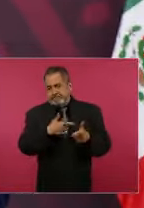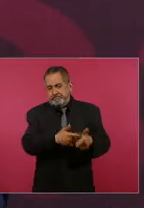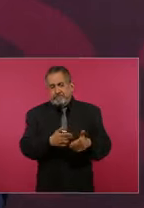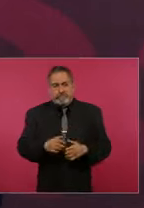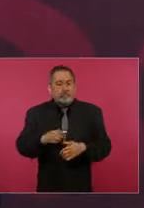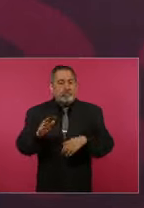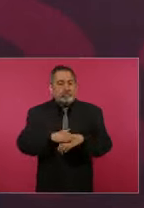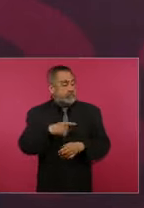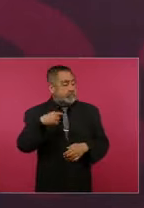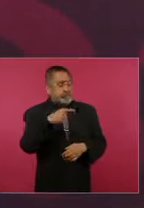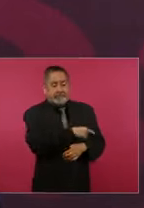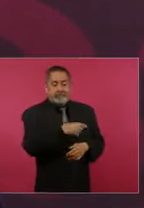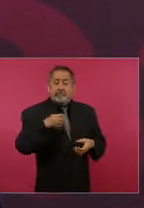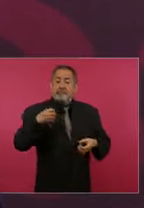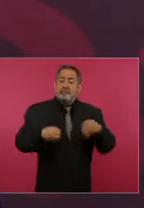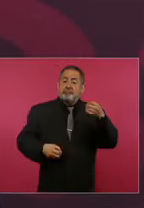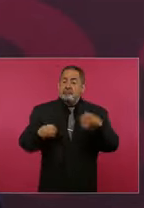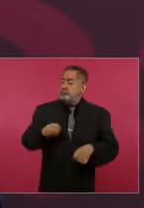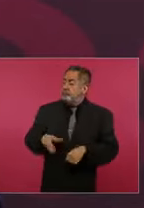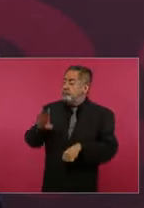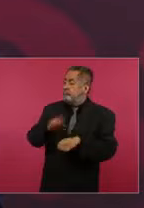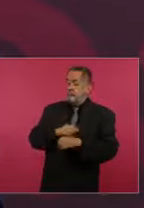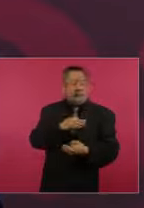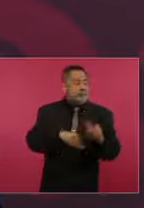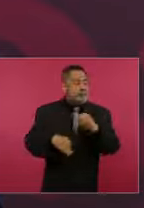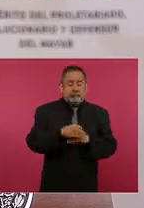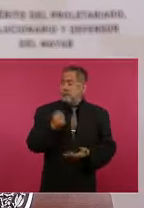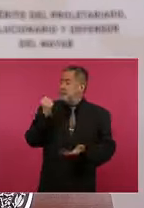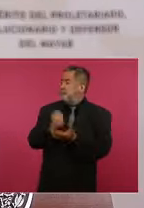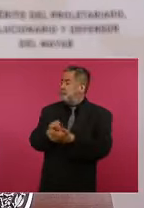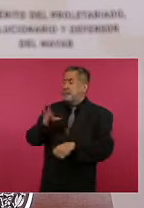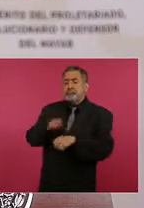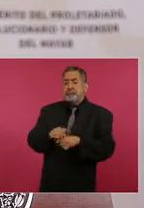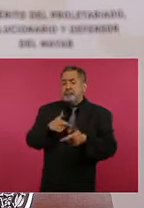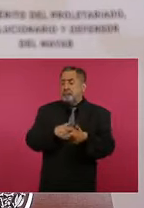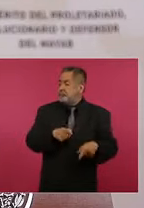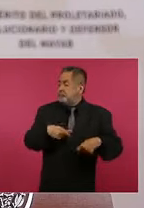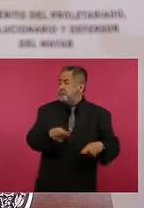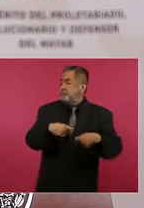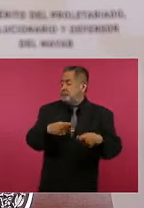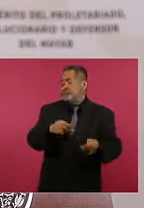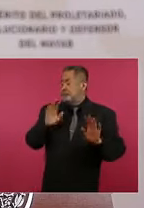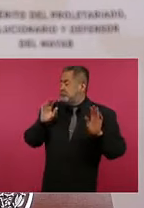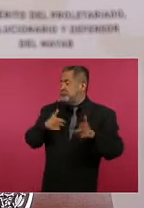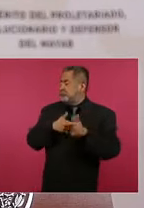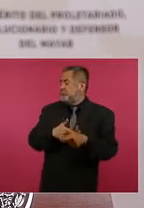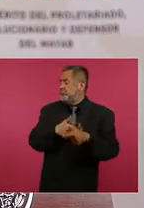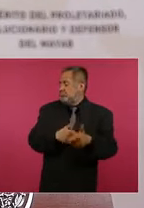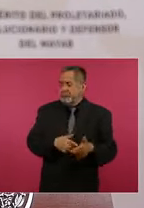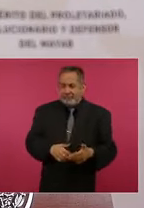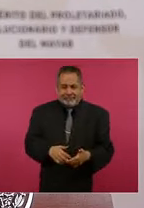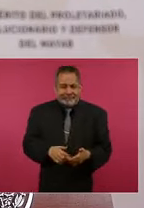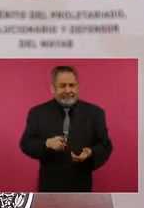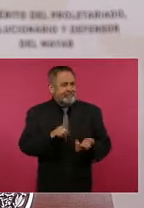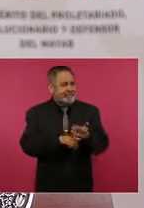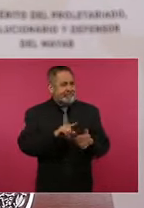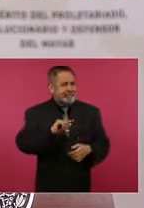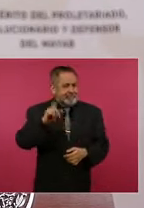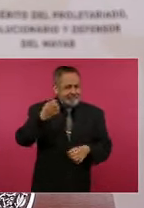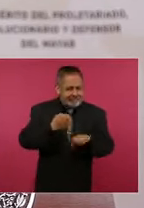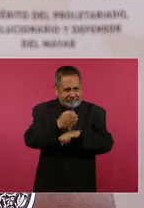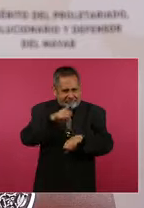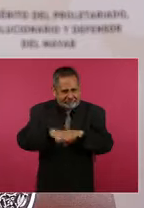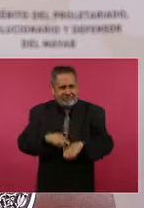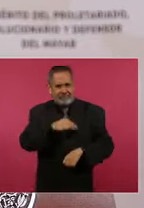porque los jueces, todos, las autoridades estatales,